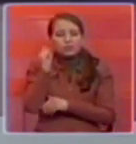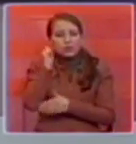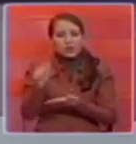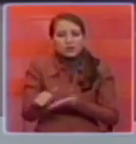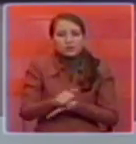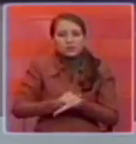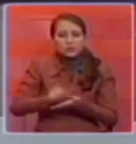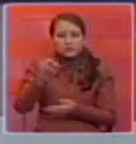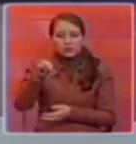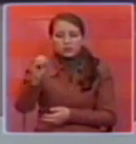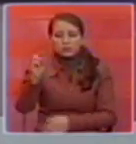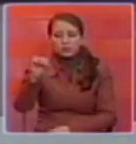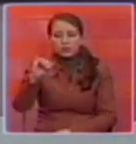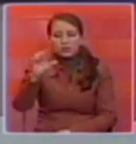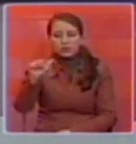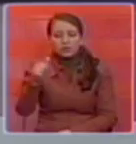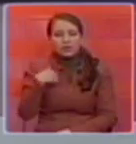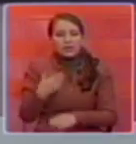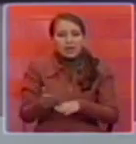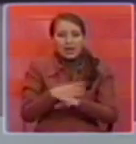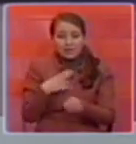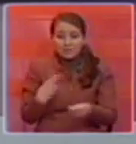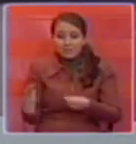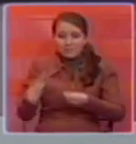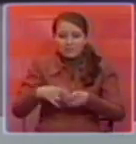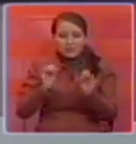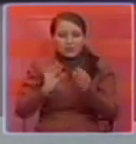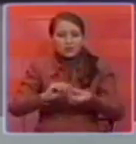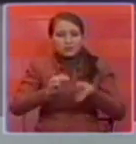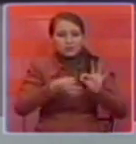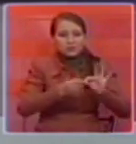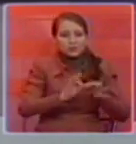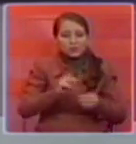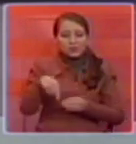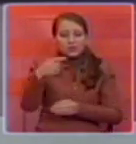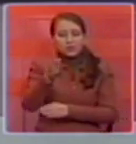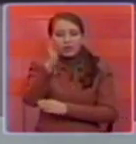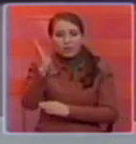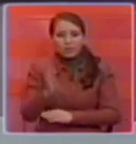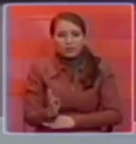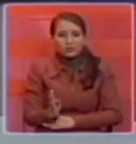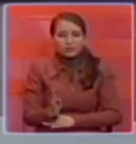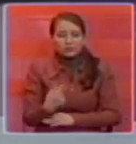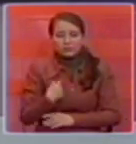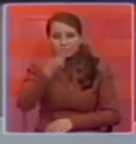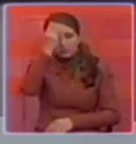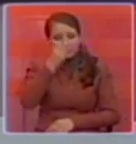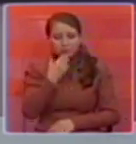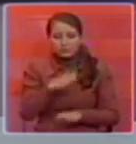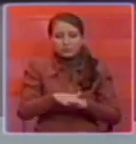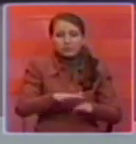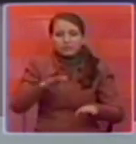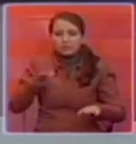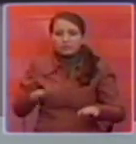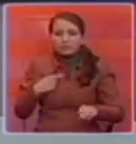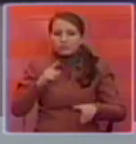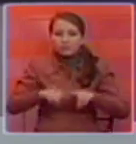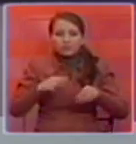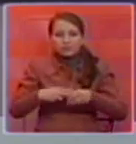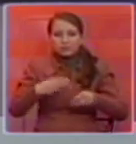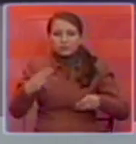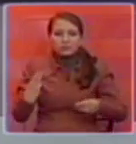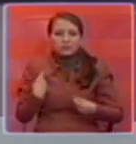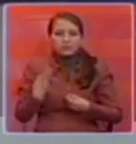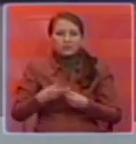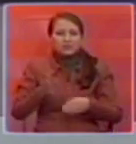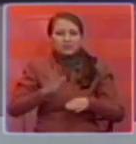Mónica Cajamarca, que había conseguido cupo para los Juegos Olímpicos de Río de Janeiro 2016, decidió dar un paso al costado, no participar